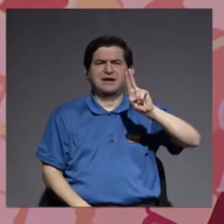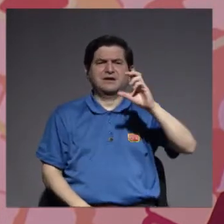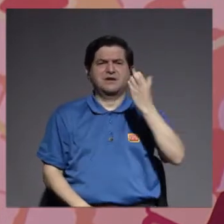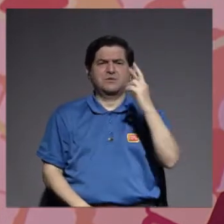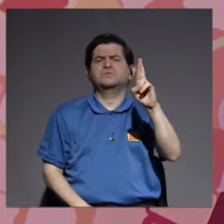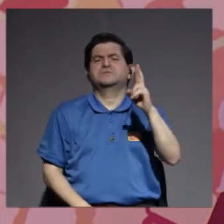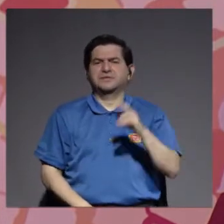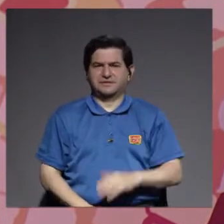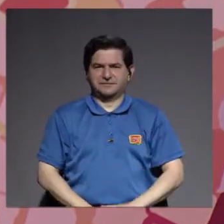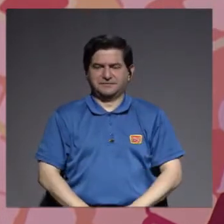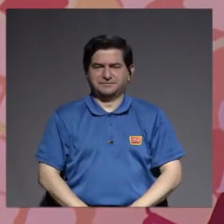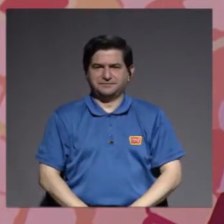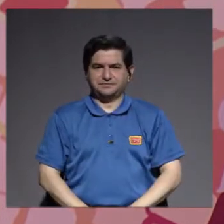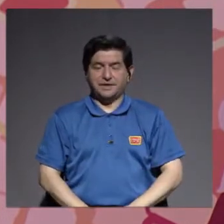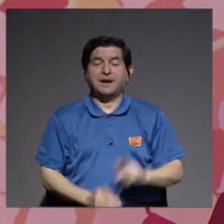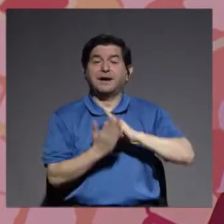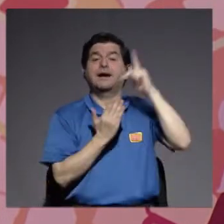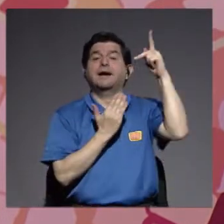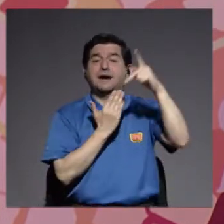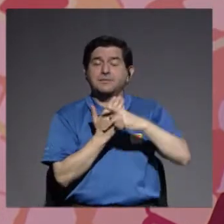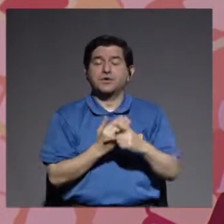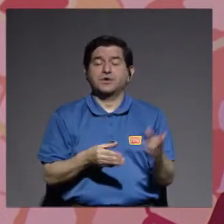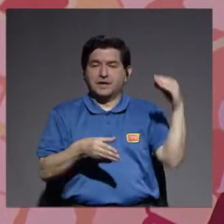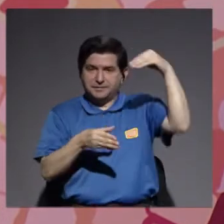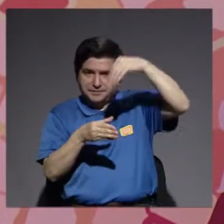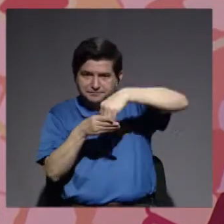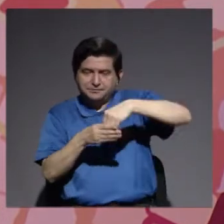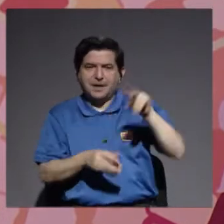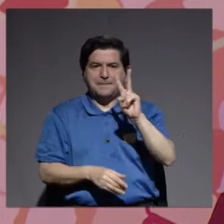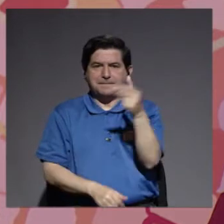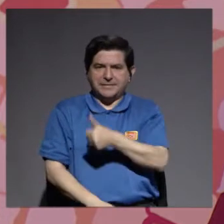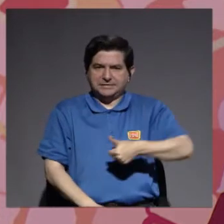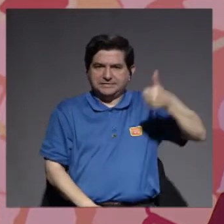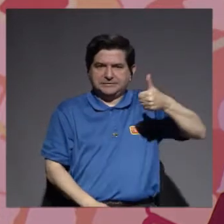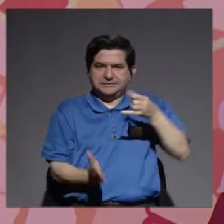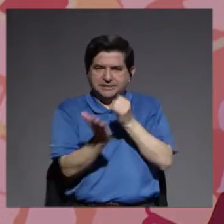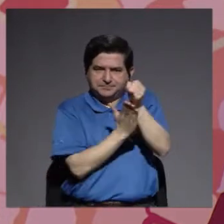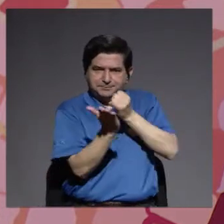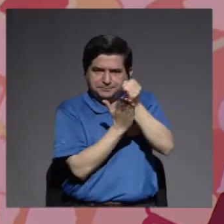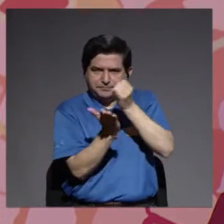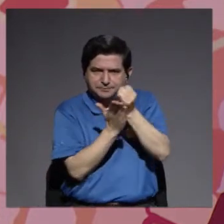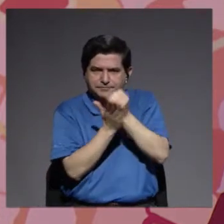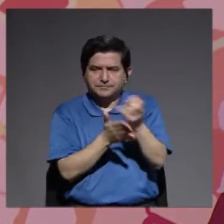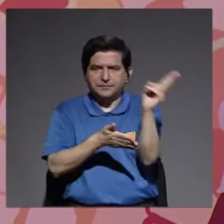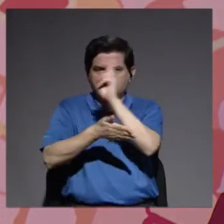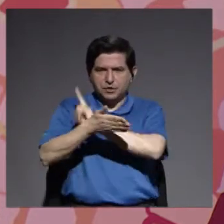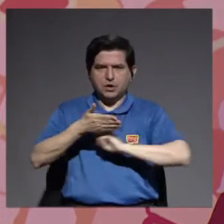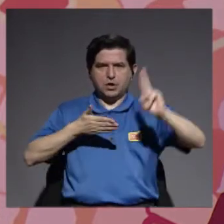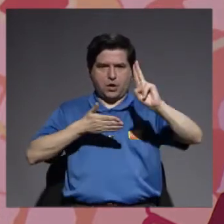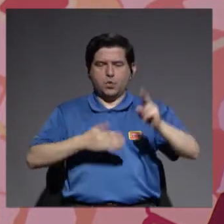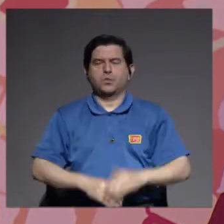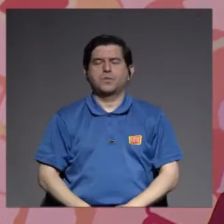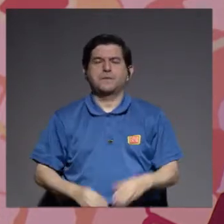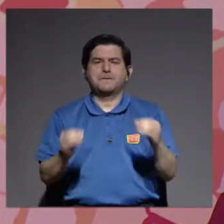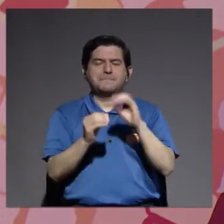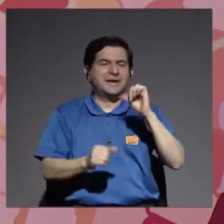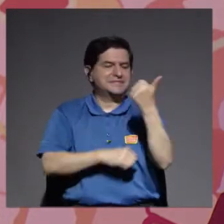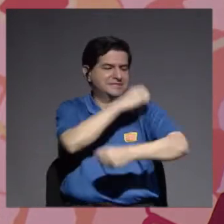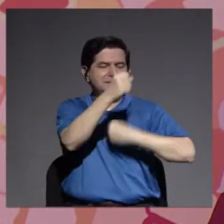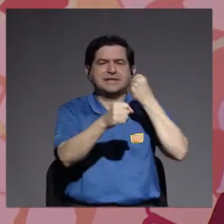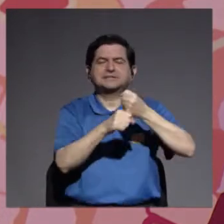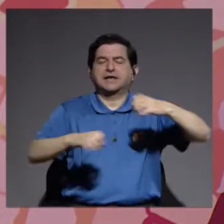Rica, PROSIC. Es un programa adscrito a la Vicerrectoría de Investigación de la Universidad, con más de 10